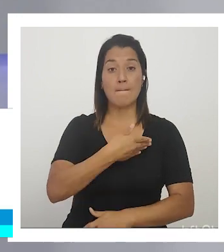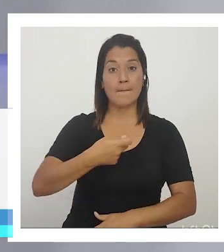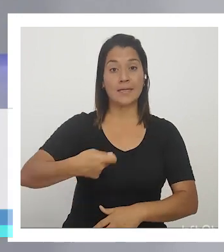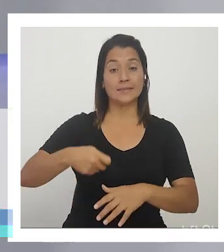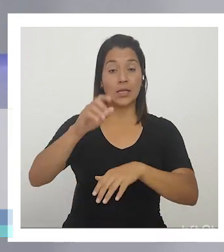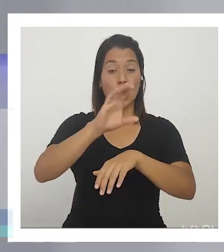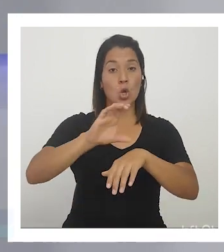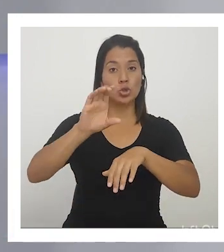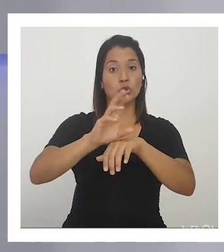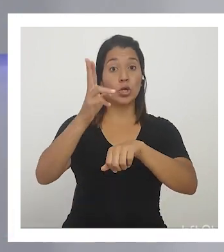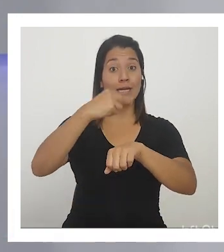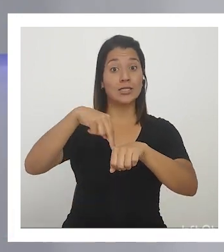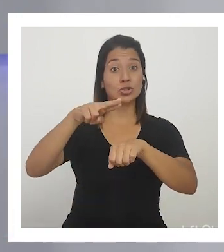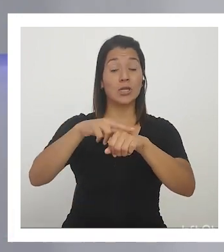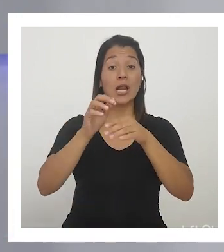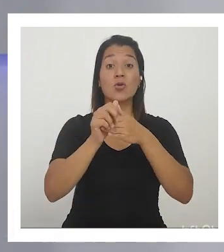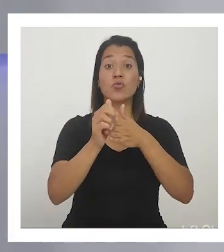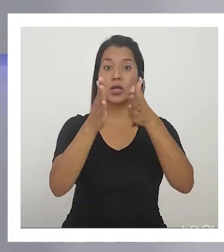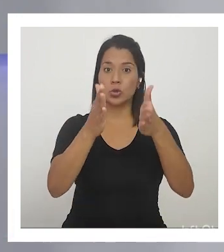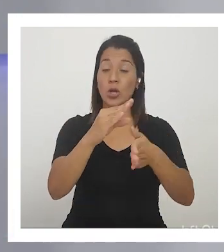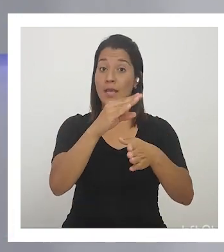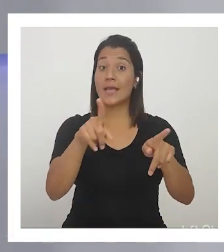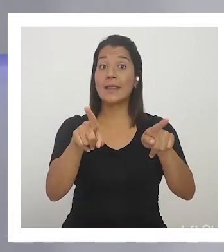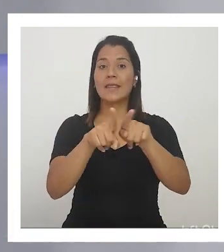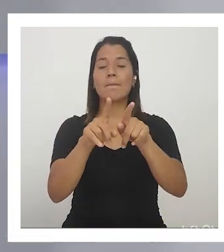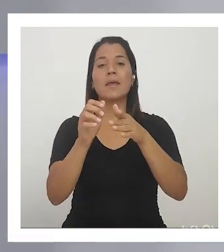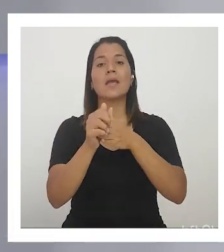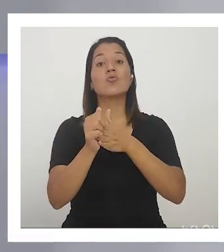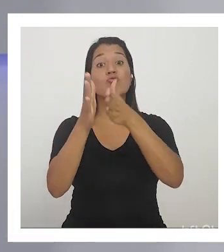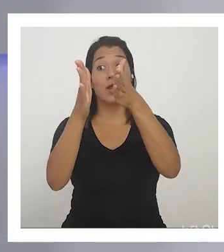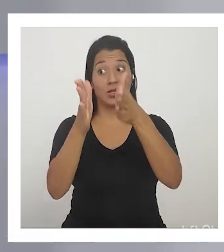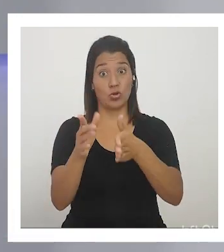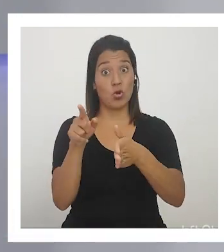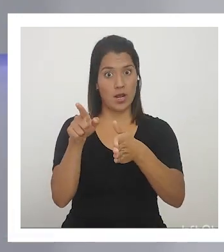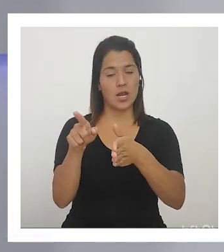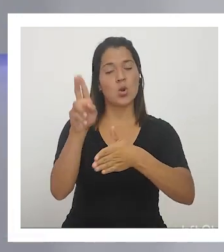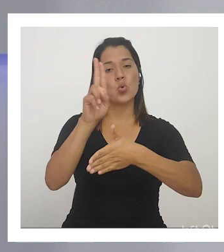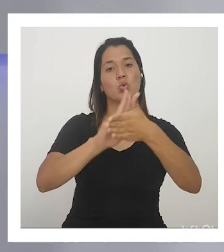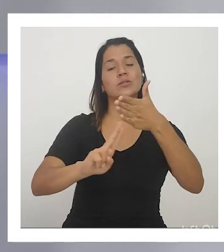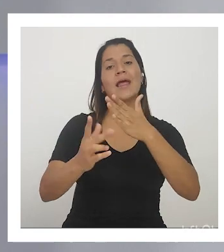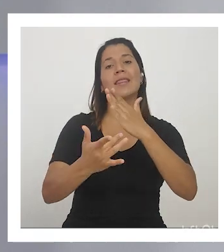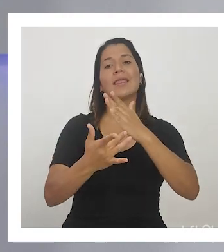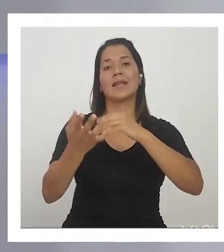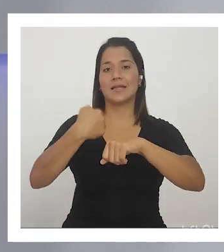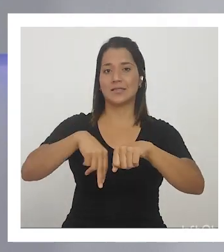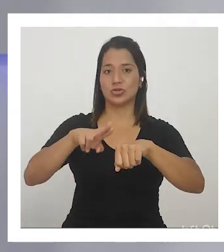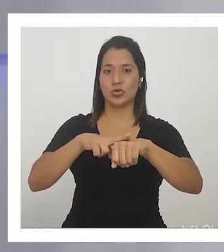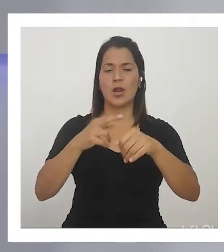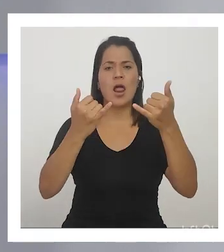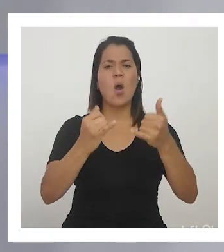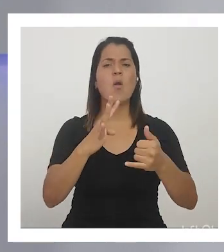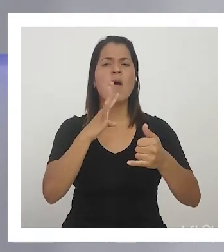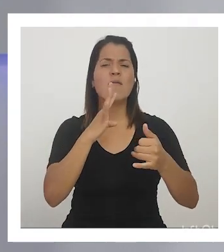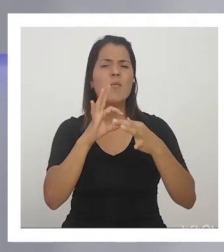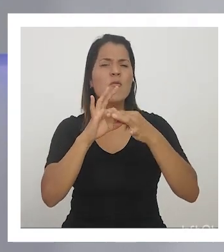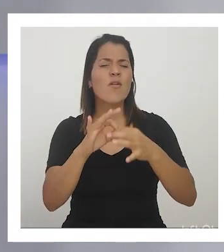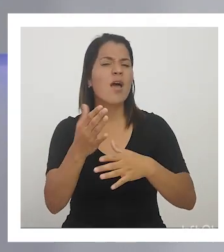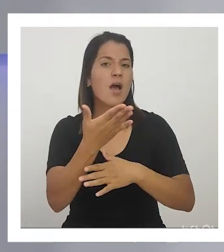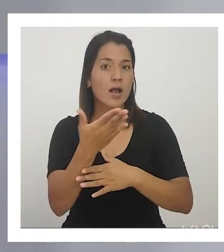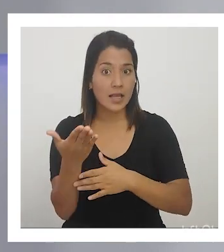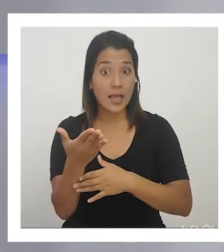de Rectores y también rector de la Universidad Técnica Nacional. Estamos hablando acerca de los